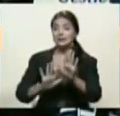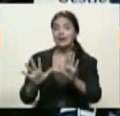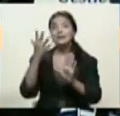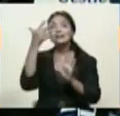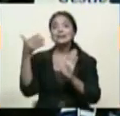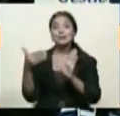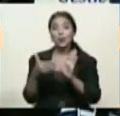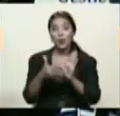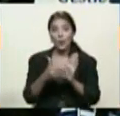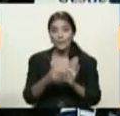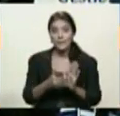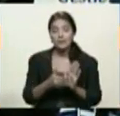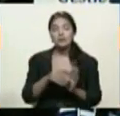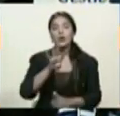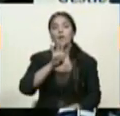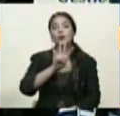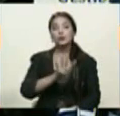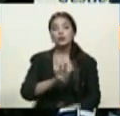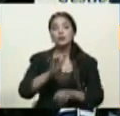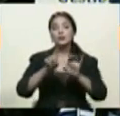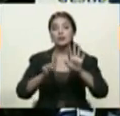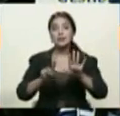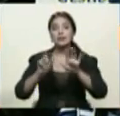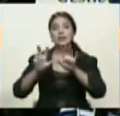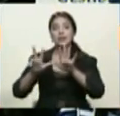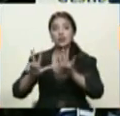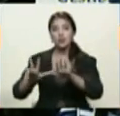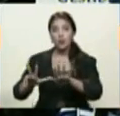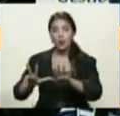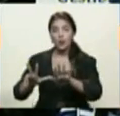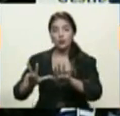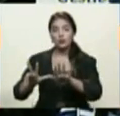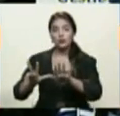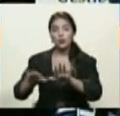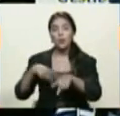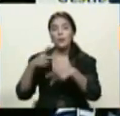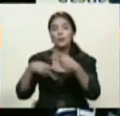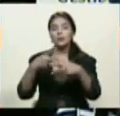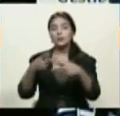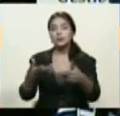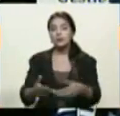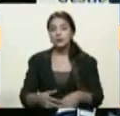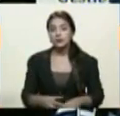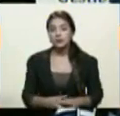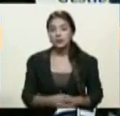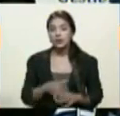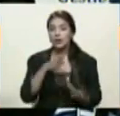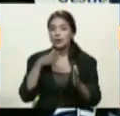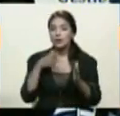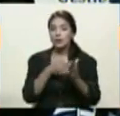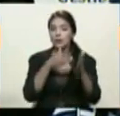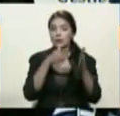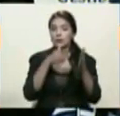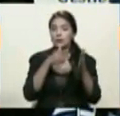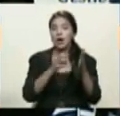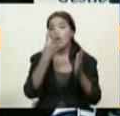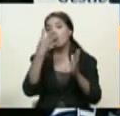mil 468 sobre cimientos en contra de